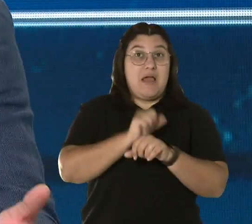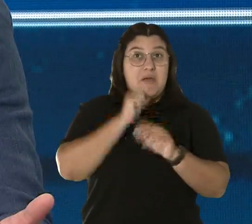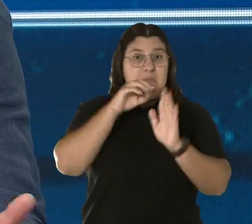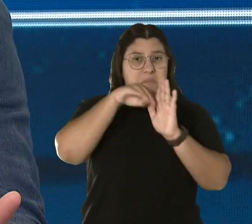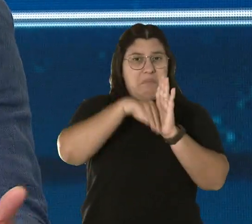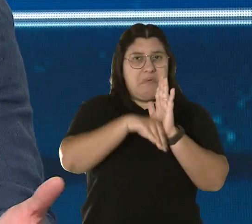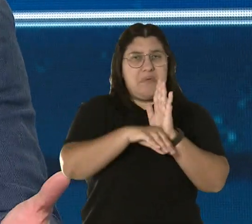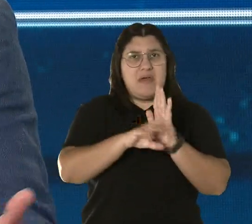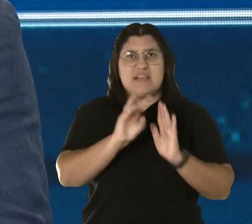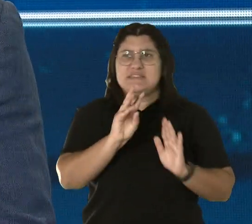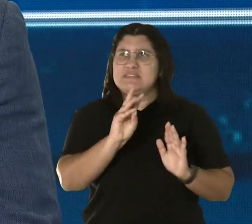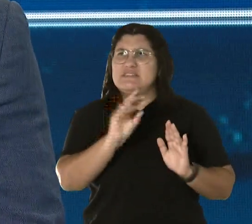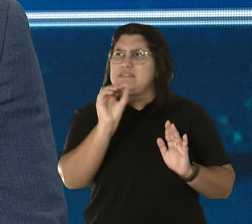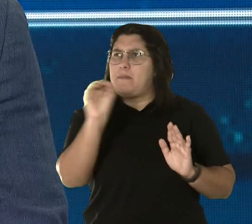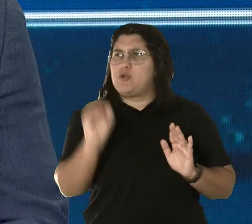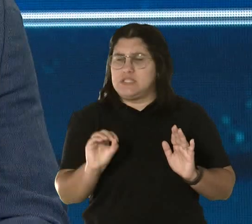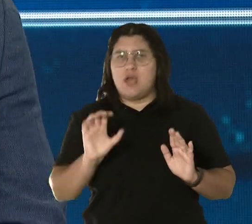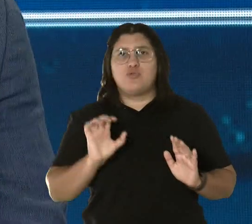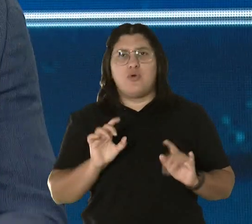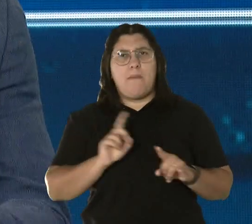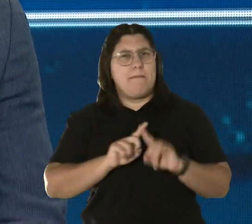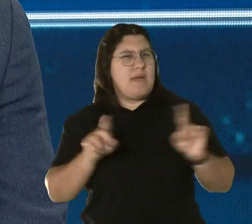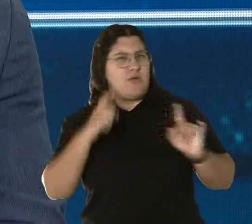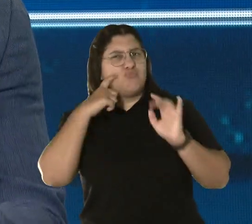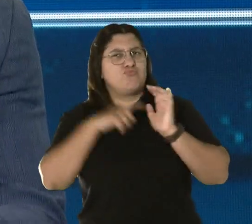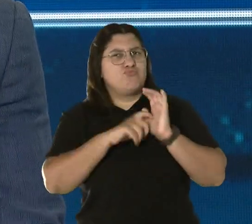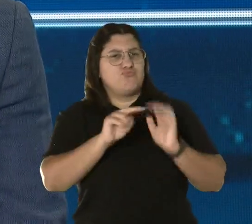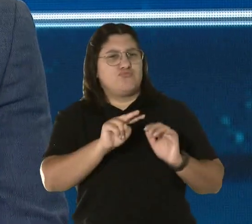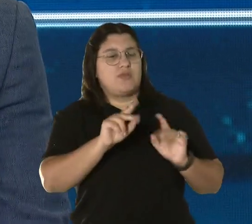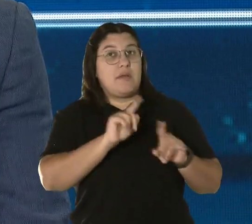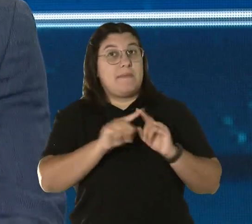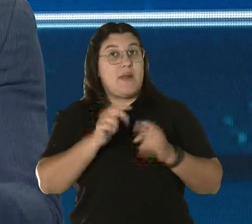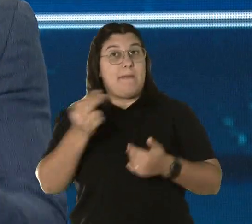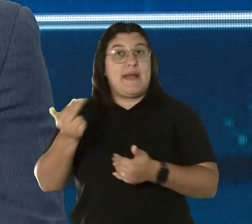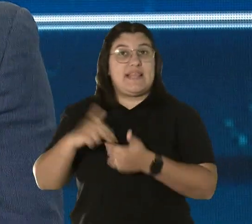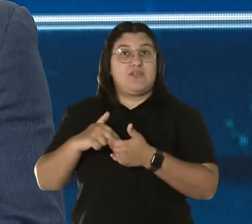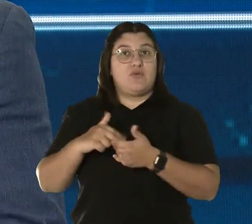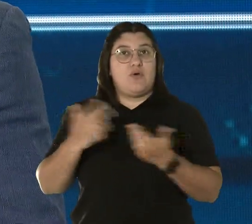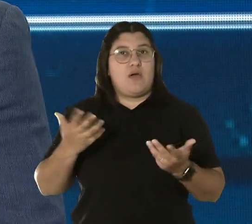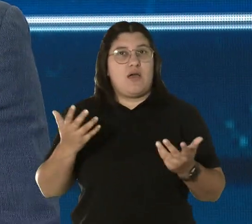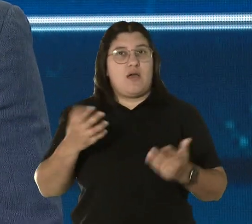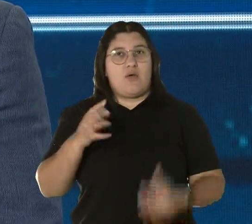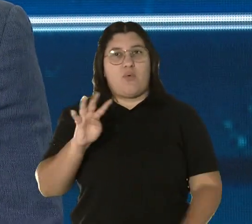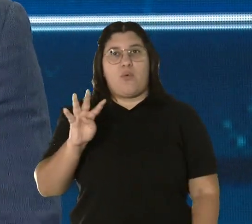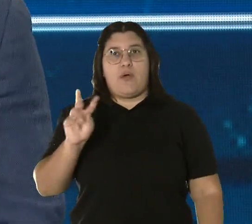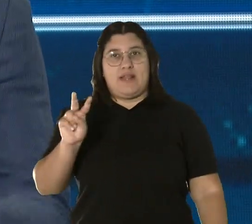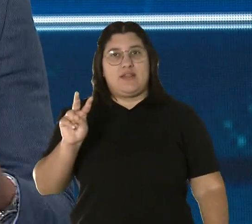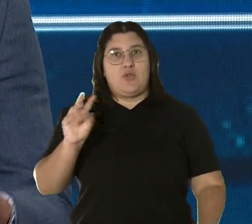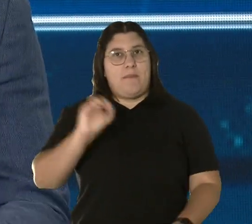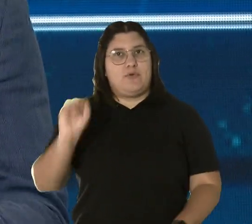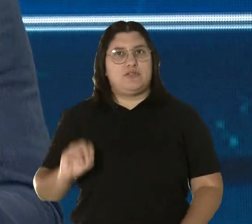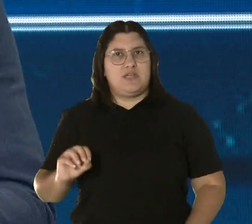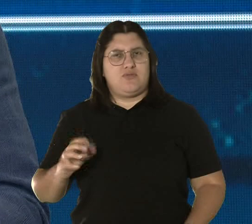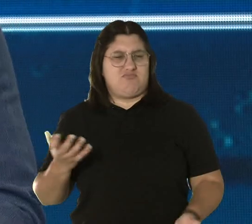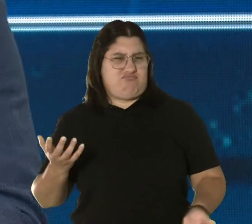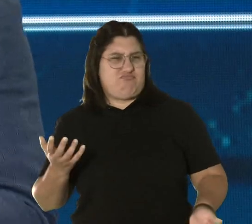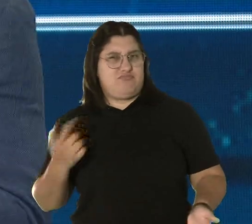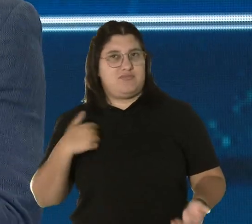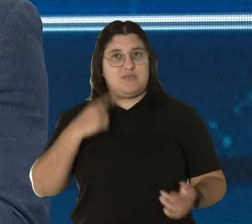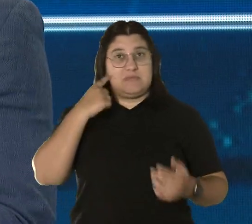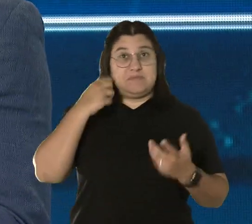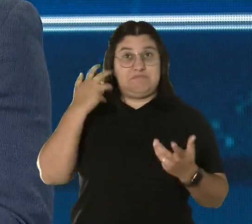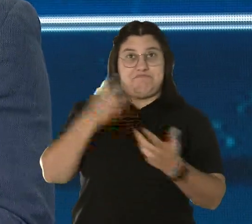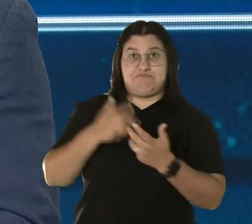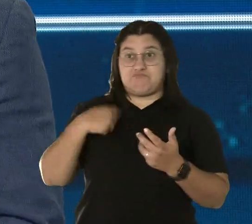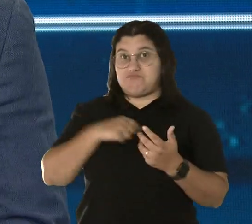un 6%, pero sin embargo la tasa de participación está en un 42%. Entonces, en Estados Unidos, que es con quien